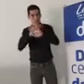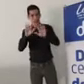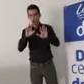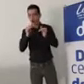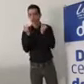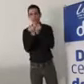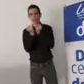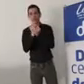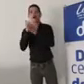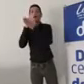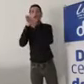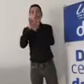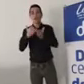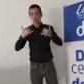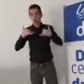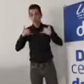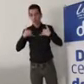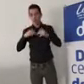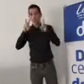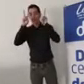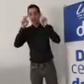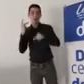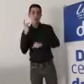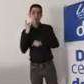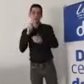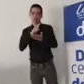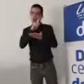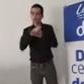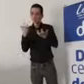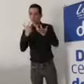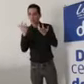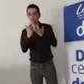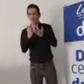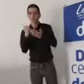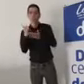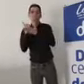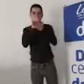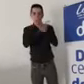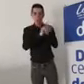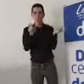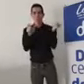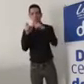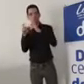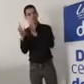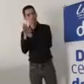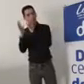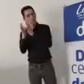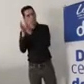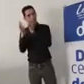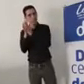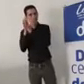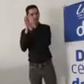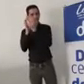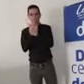el acuerdo final de paz que firmó Colombia en el año 2016 y que fue tan reconocido a nivel global, que los jóvenes puedan participar